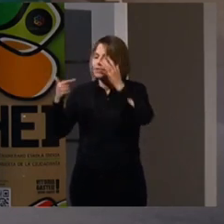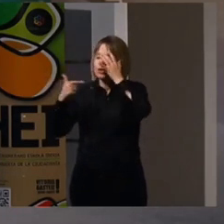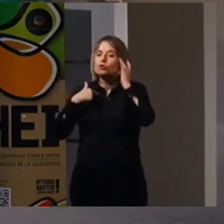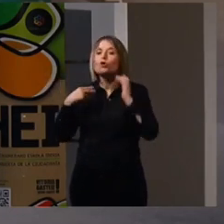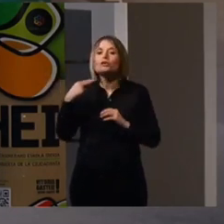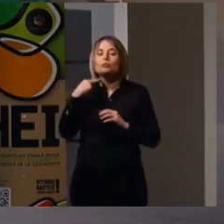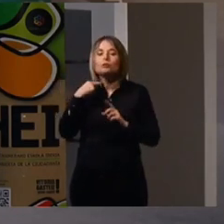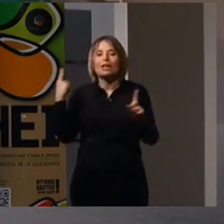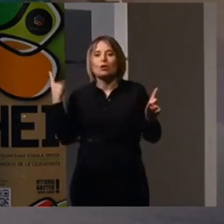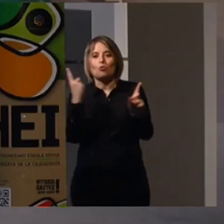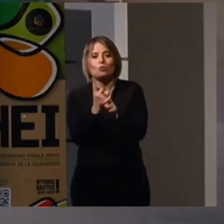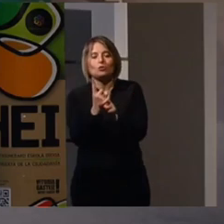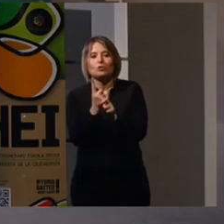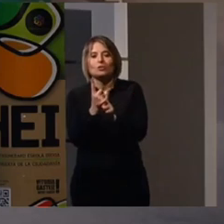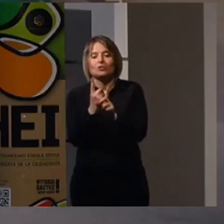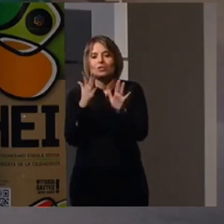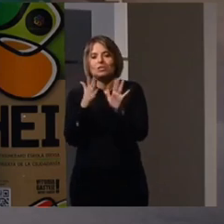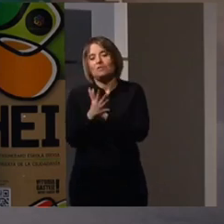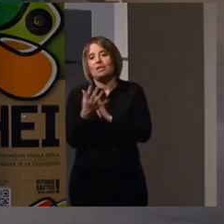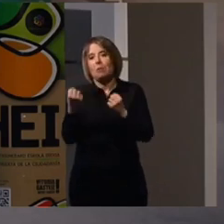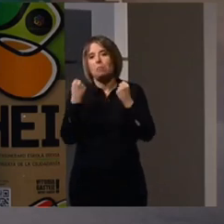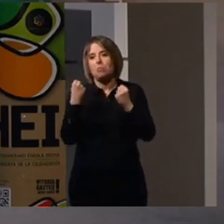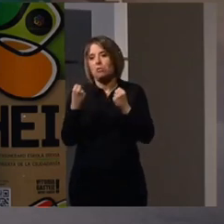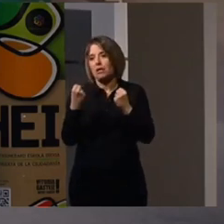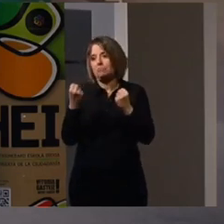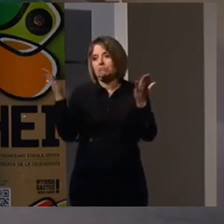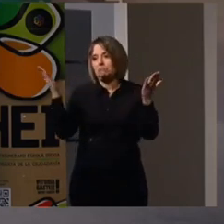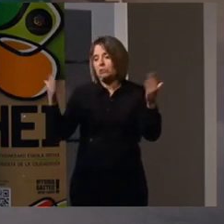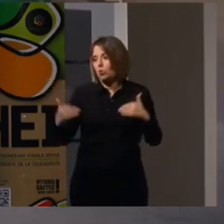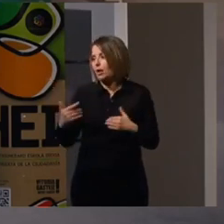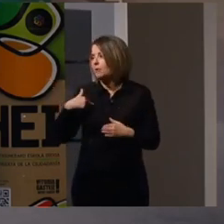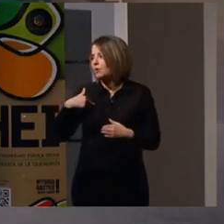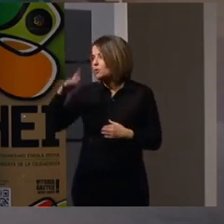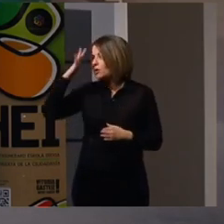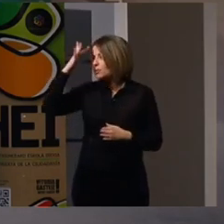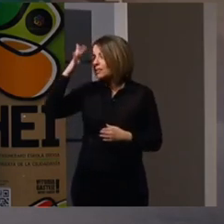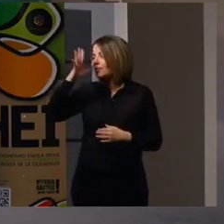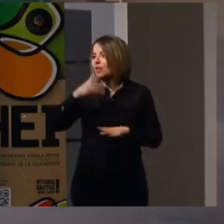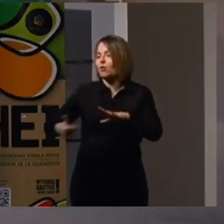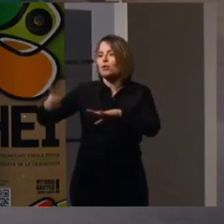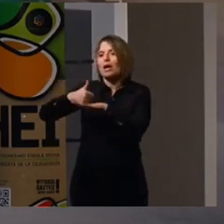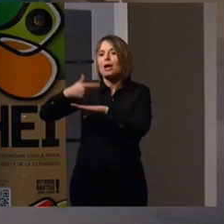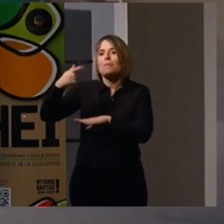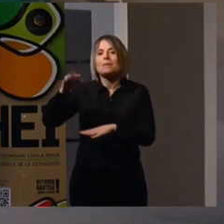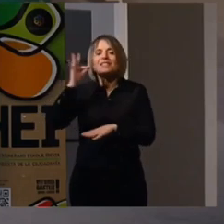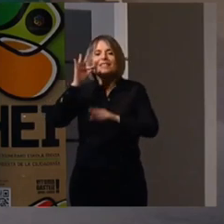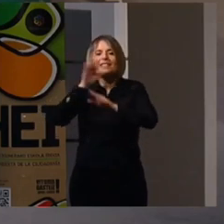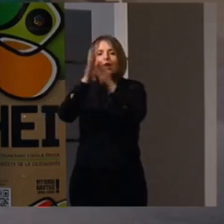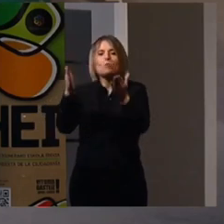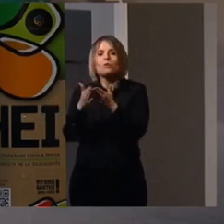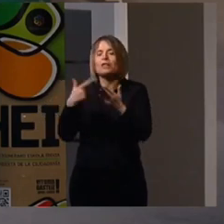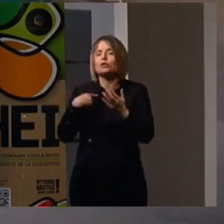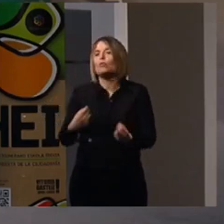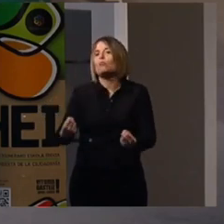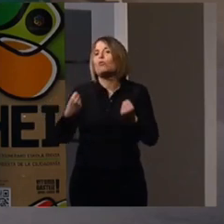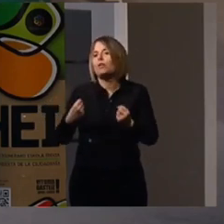soy diputada en la oposición, lo cual equivale a tener un poder entre escaso y nulo, ¿vale? Pero tú imagínate que yo fuera ahora presidenta mundial y tuviera plenos poderes y me